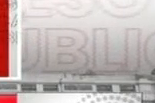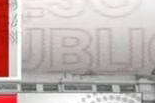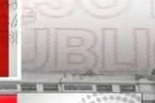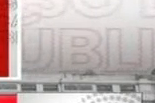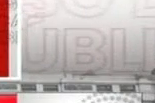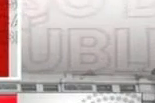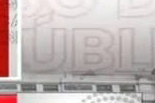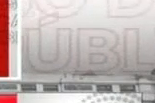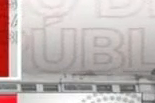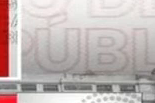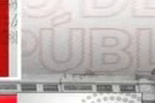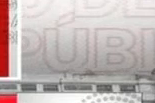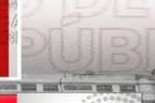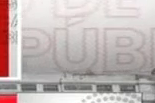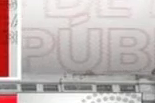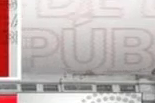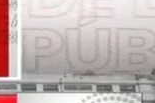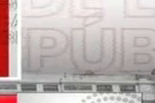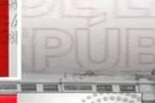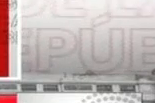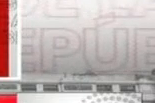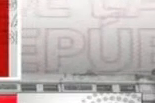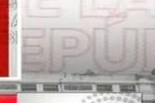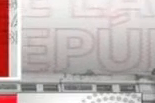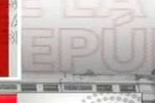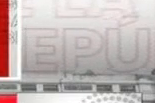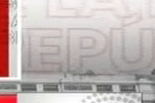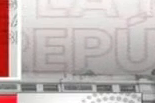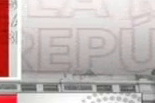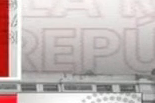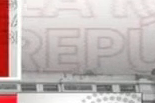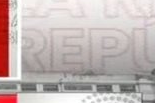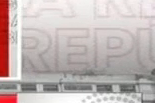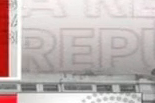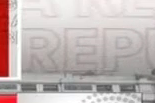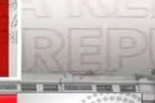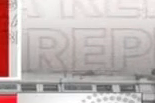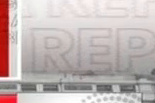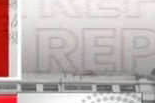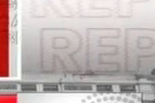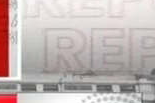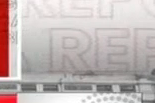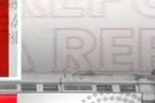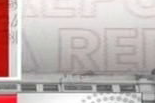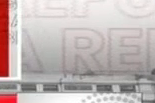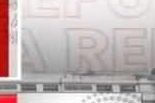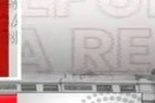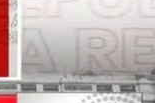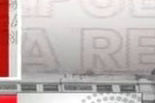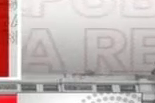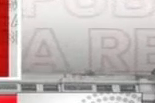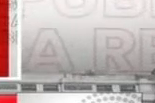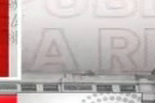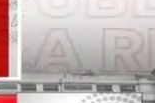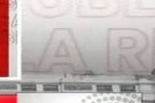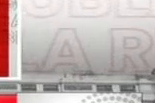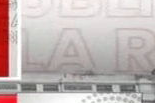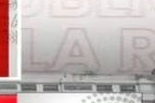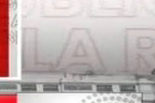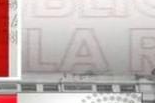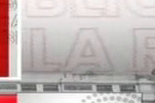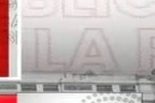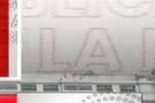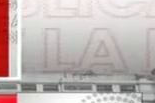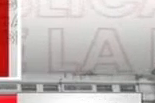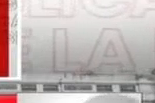Y necesitan apoyo urgente, pero no solo es destinar dinero para la agricultura, sino también a mejorar